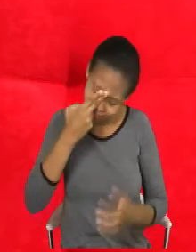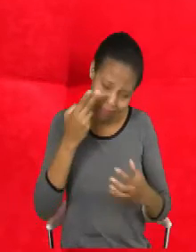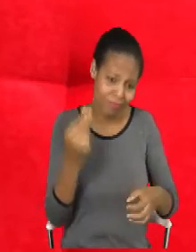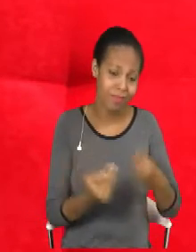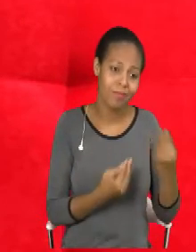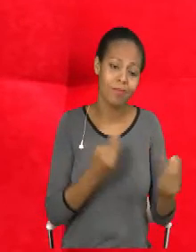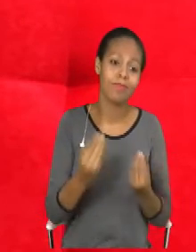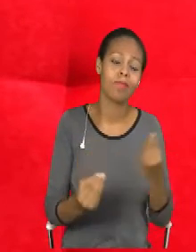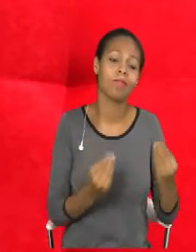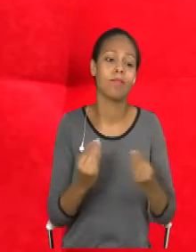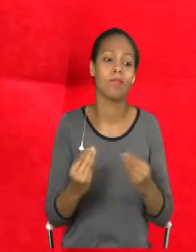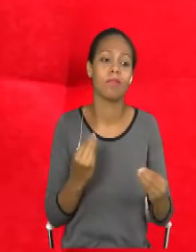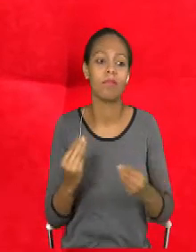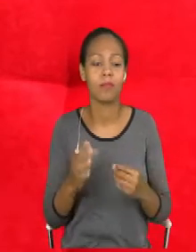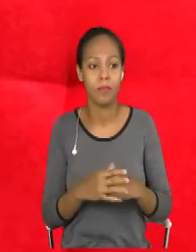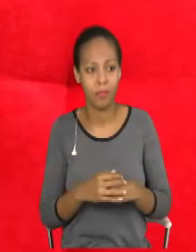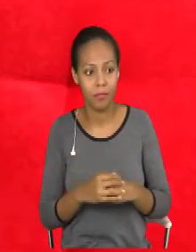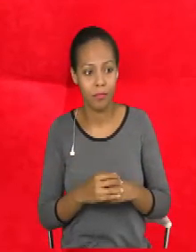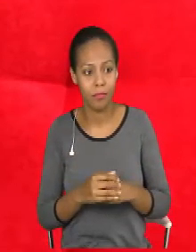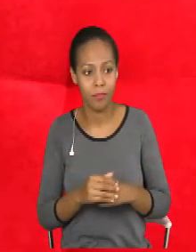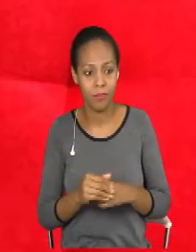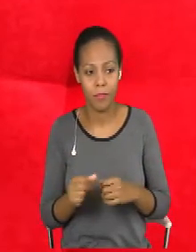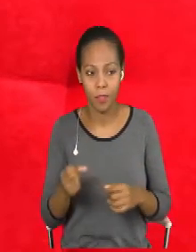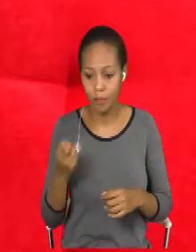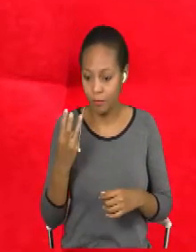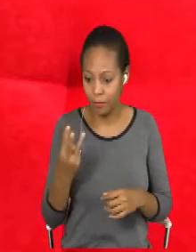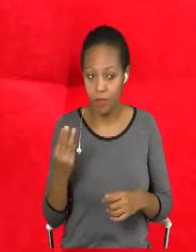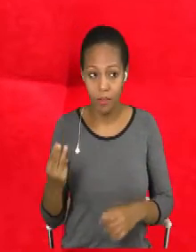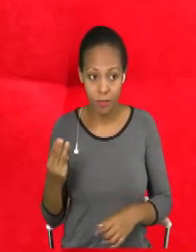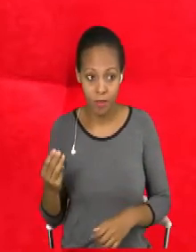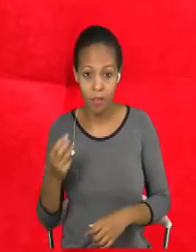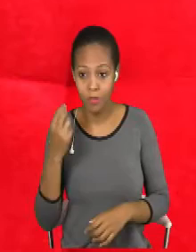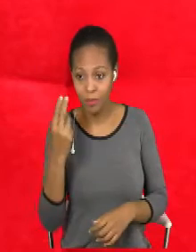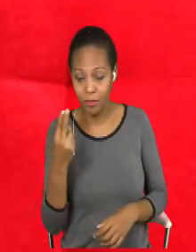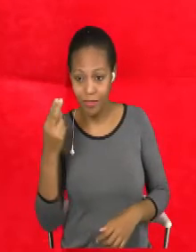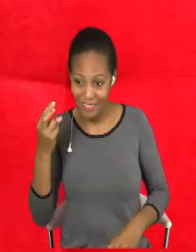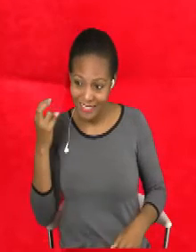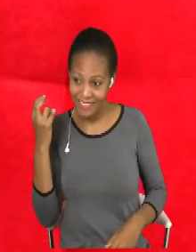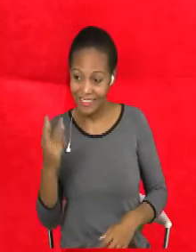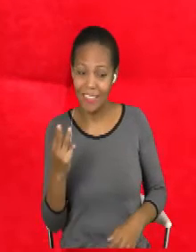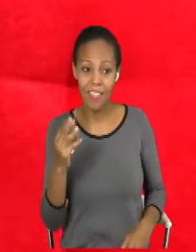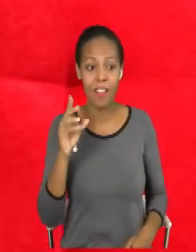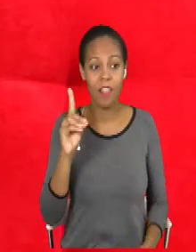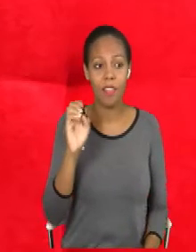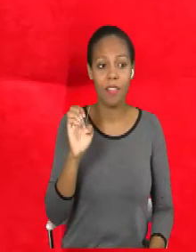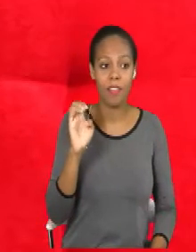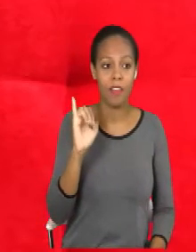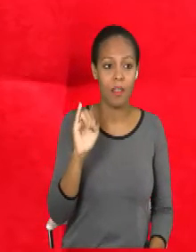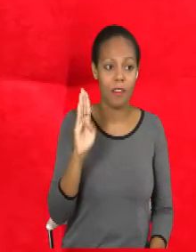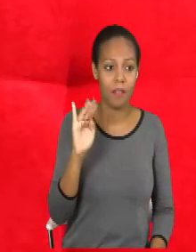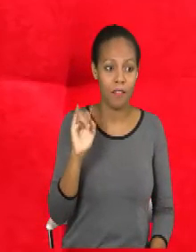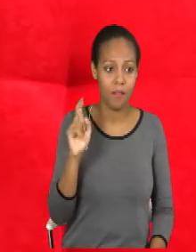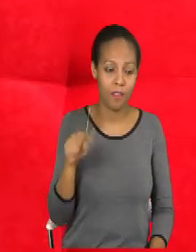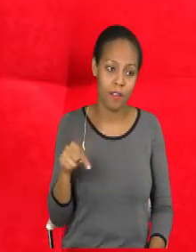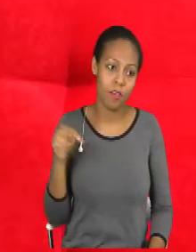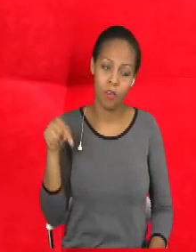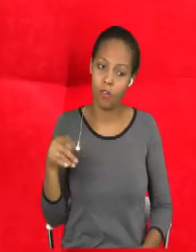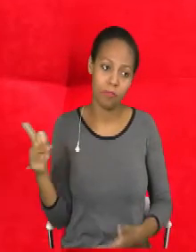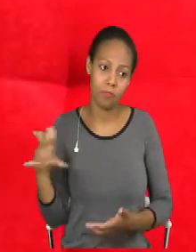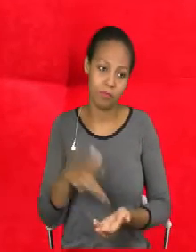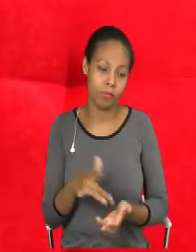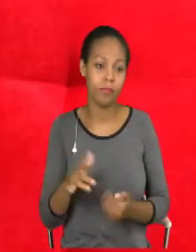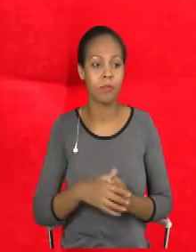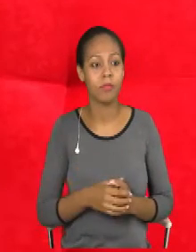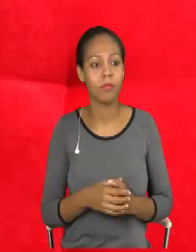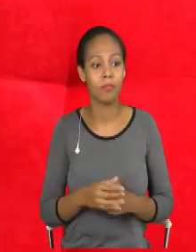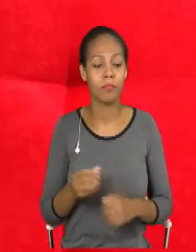cuando aparece la tercera persona que se llama David Castrillón, que hoy no puede estar acá,